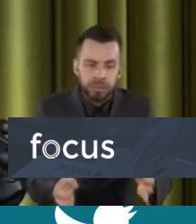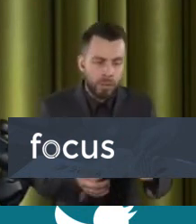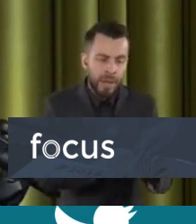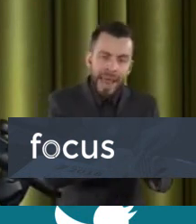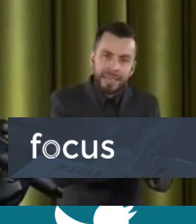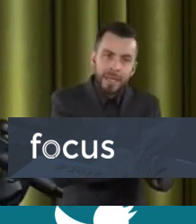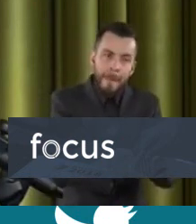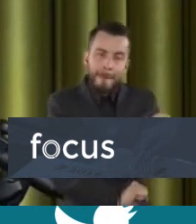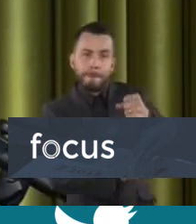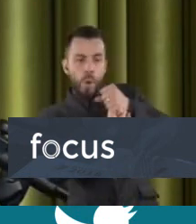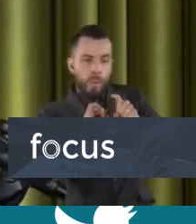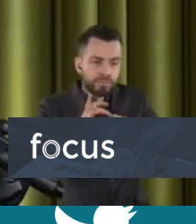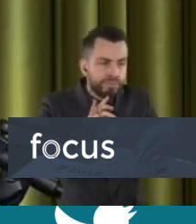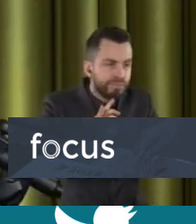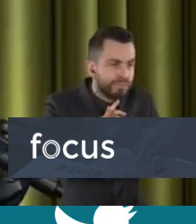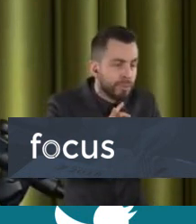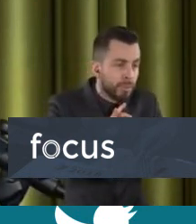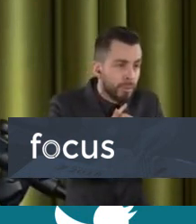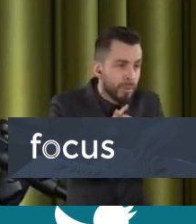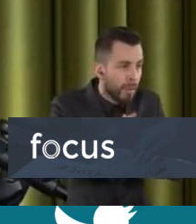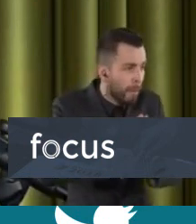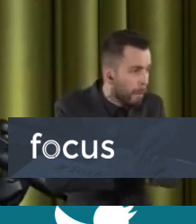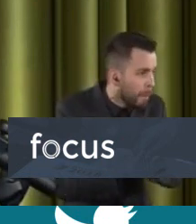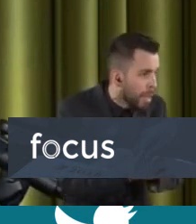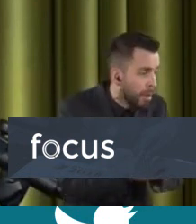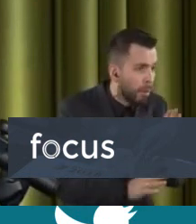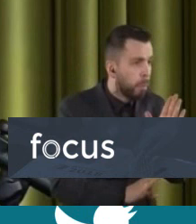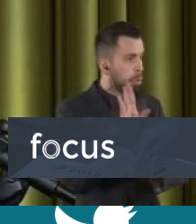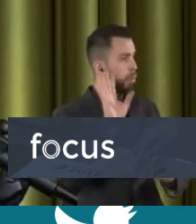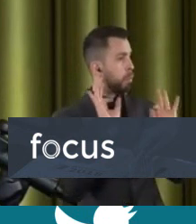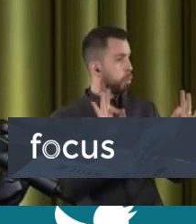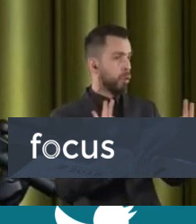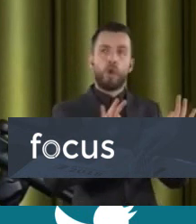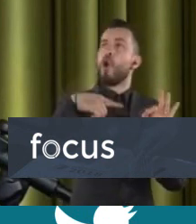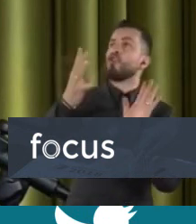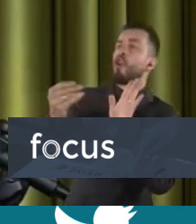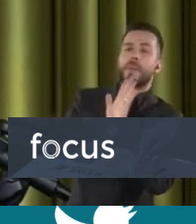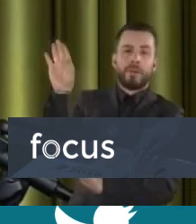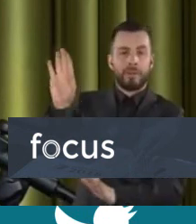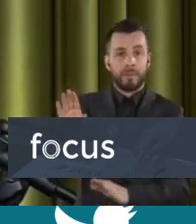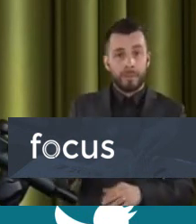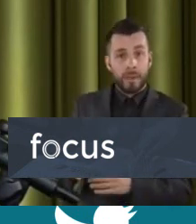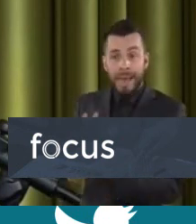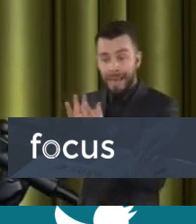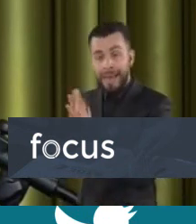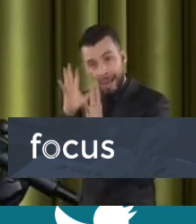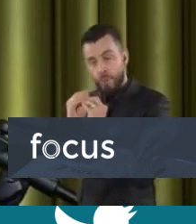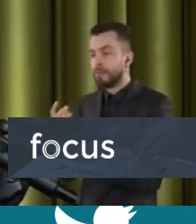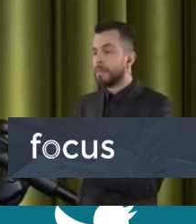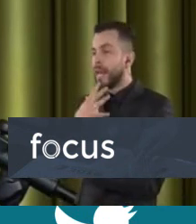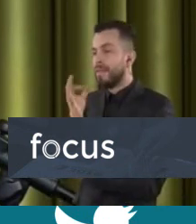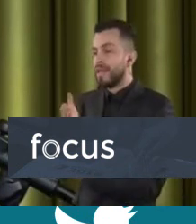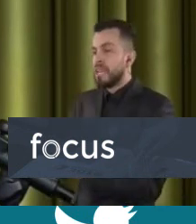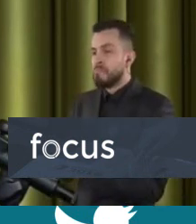necesaria, para que cualquier otra paz pueda prosperar. Si no se implementa el acuerdo que